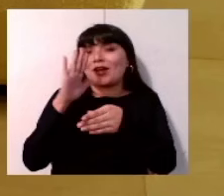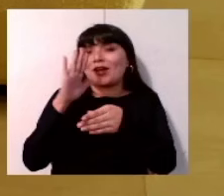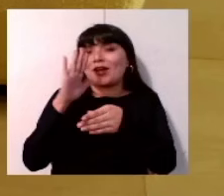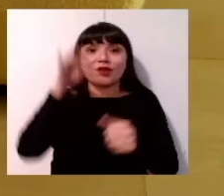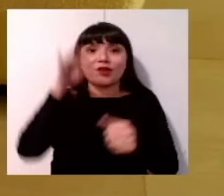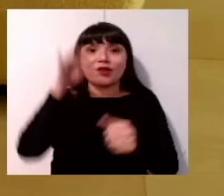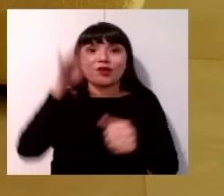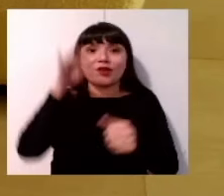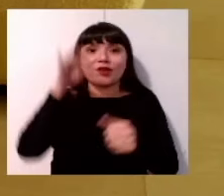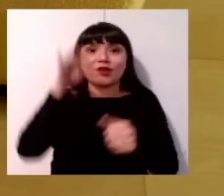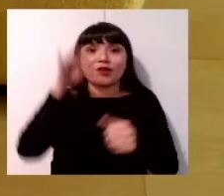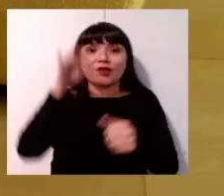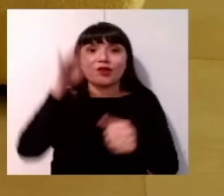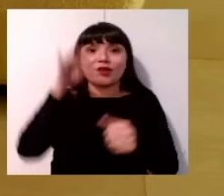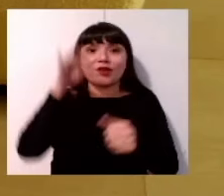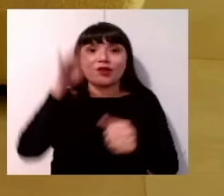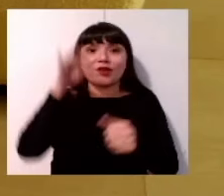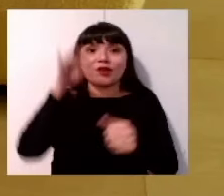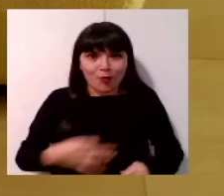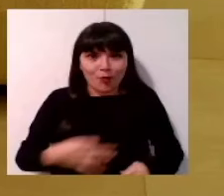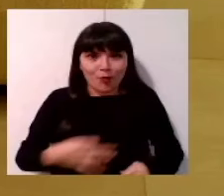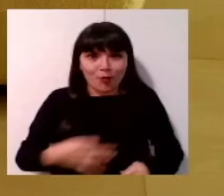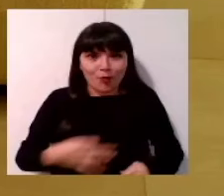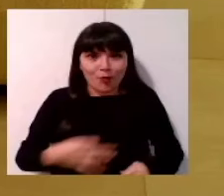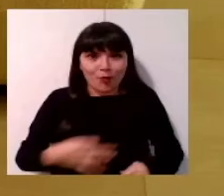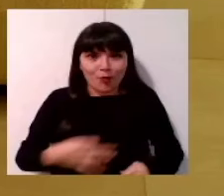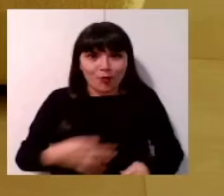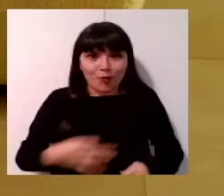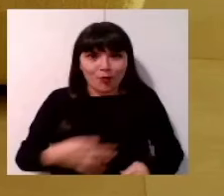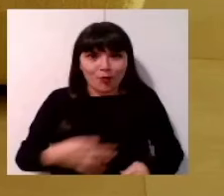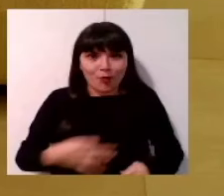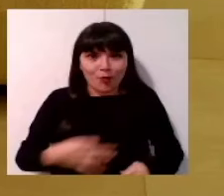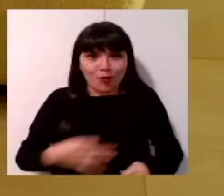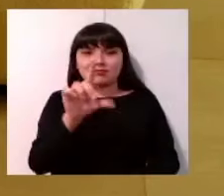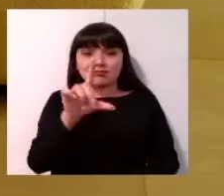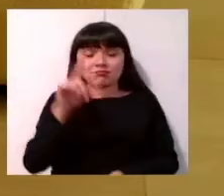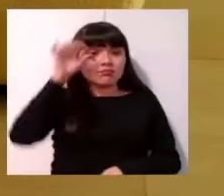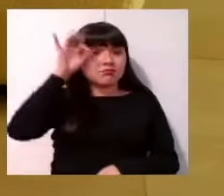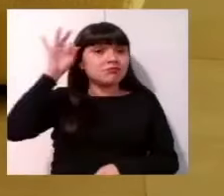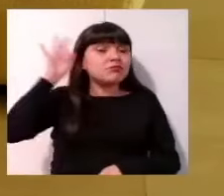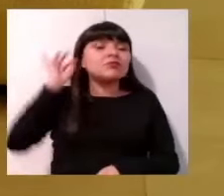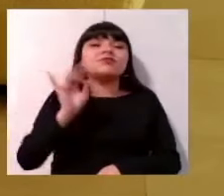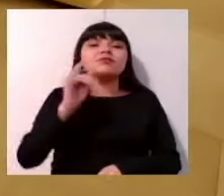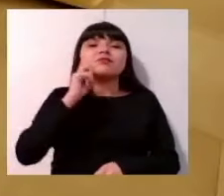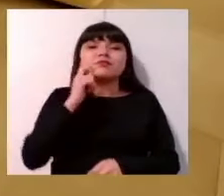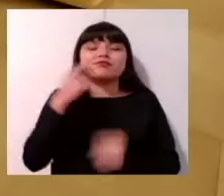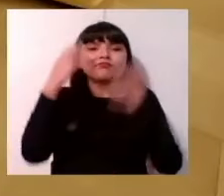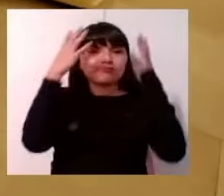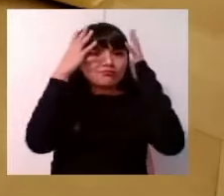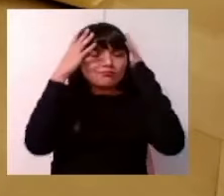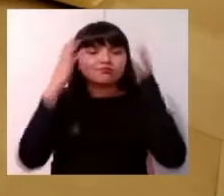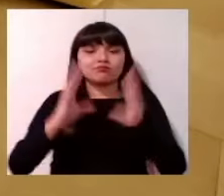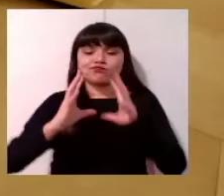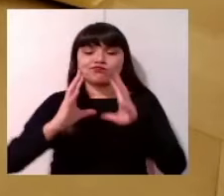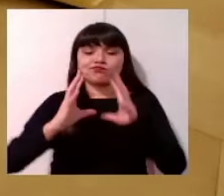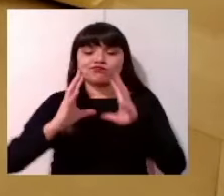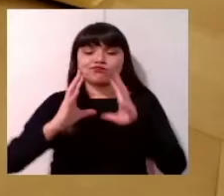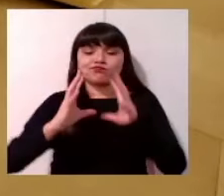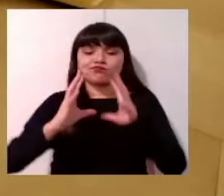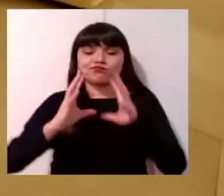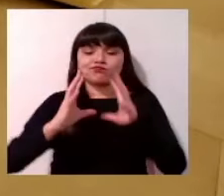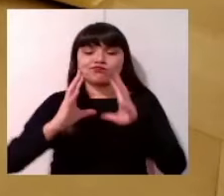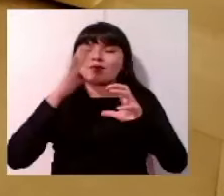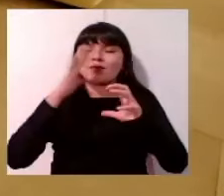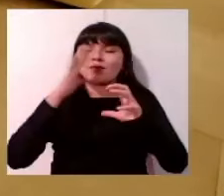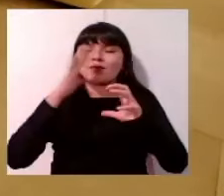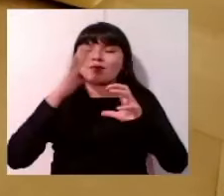también hacen que cueste conciliar el sueño, que bloquean la secreción de melatonina, esta hormona que es súper importante. Eso, una de